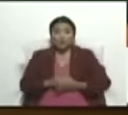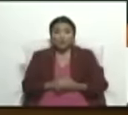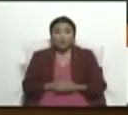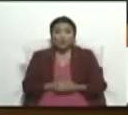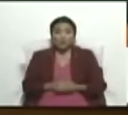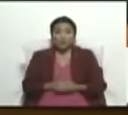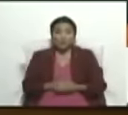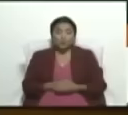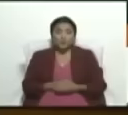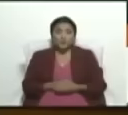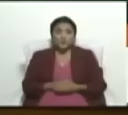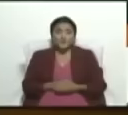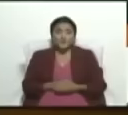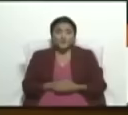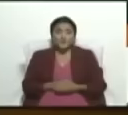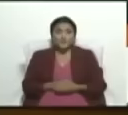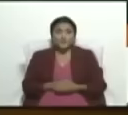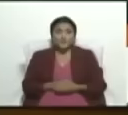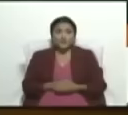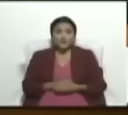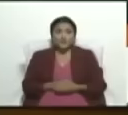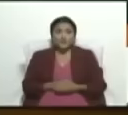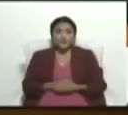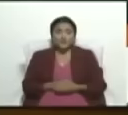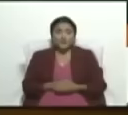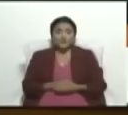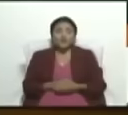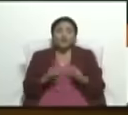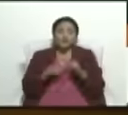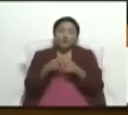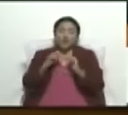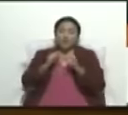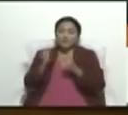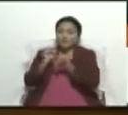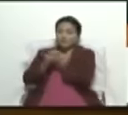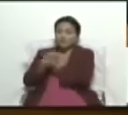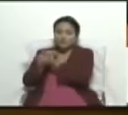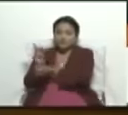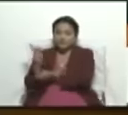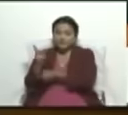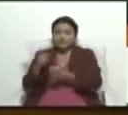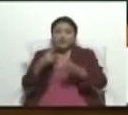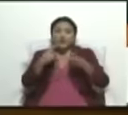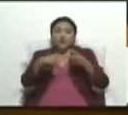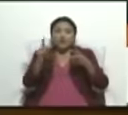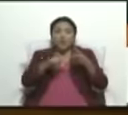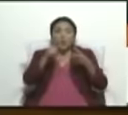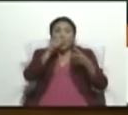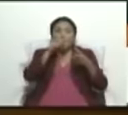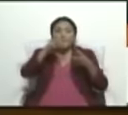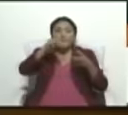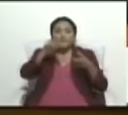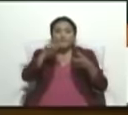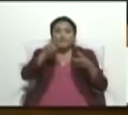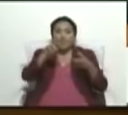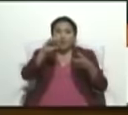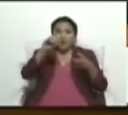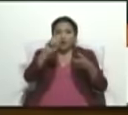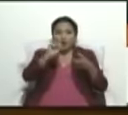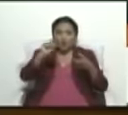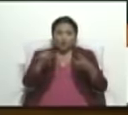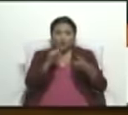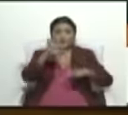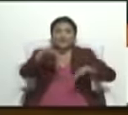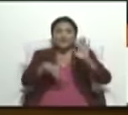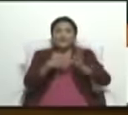ello los tuvimos resguardados. Igualmente detuvimos a Marcos Protolongo el pasado 15